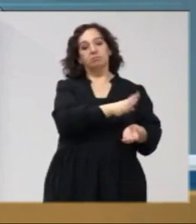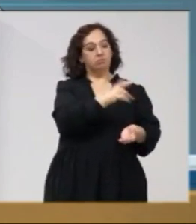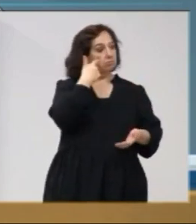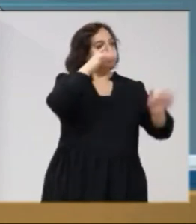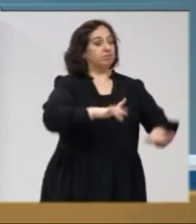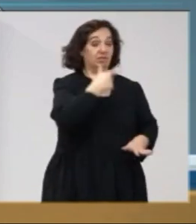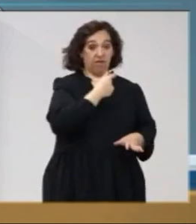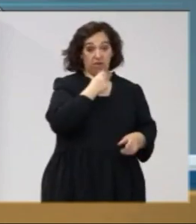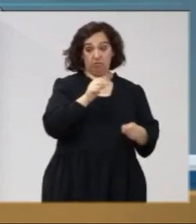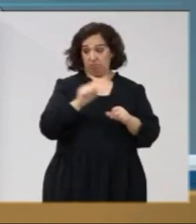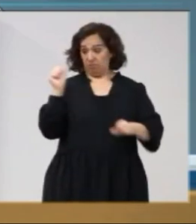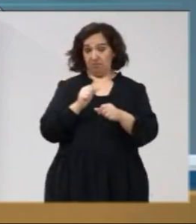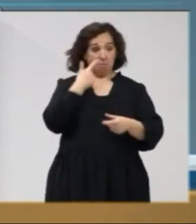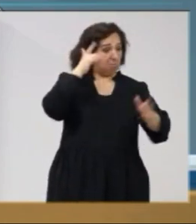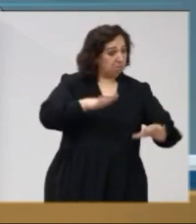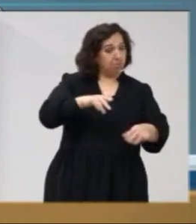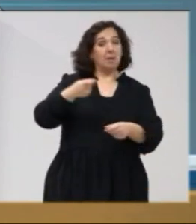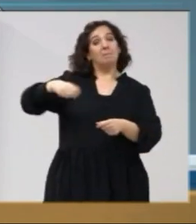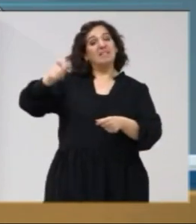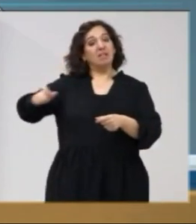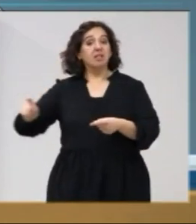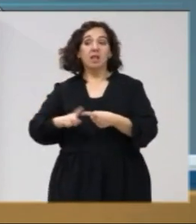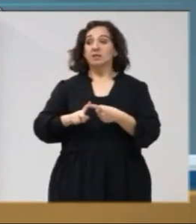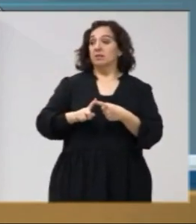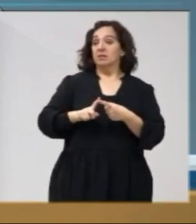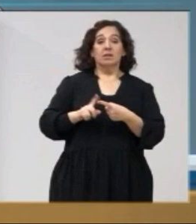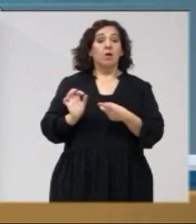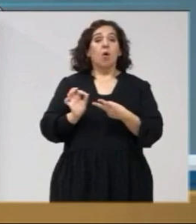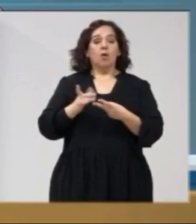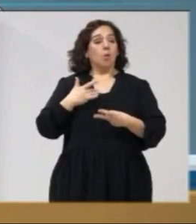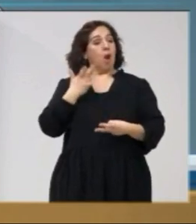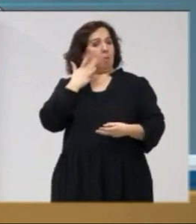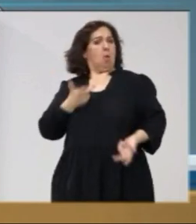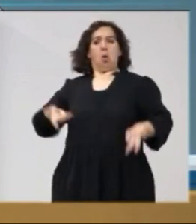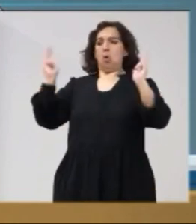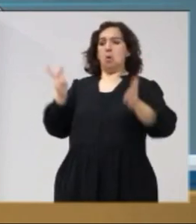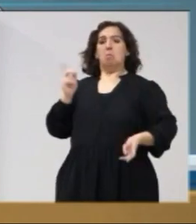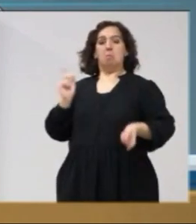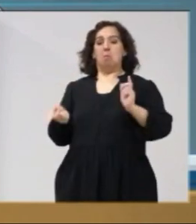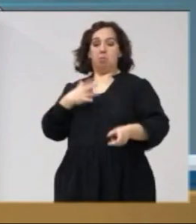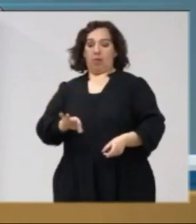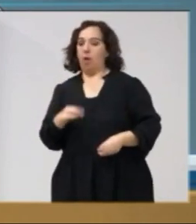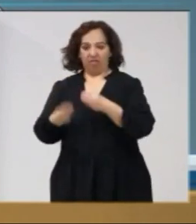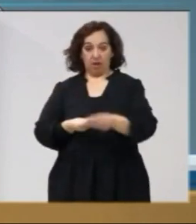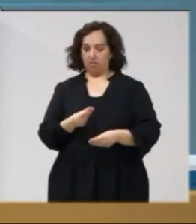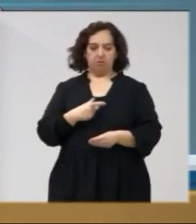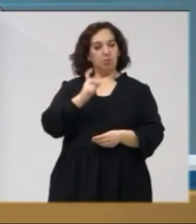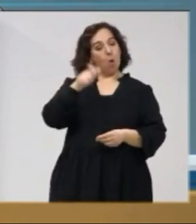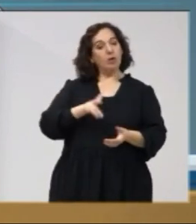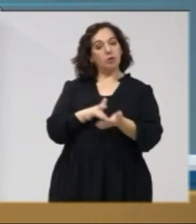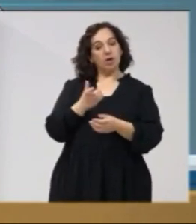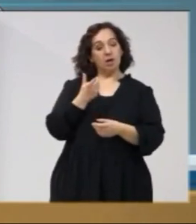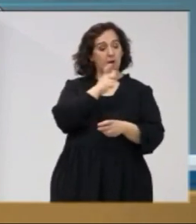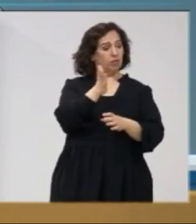caído tantos presidentes y tantos se consideraban impunes, y hoy tienen el rechazo y el desprecio